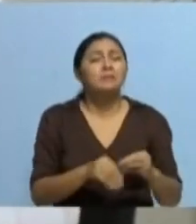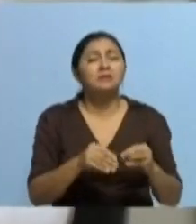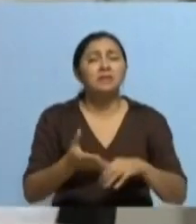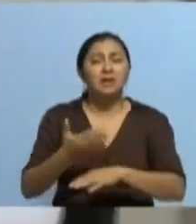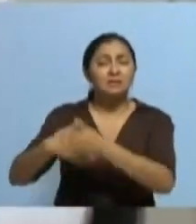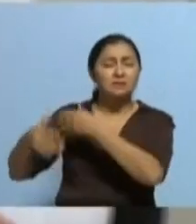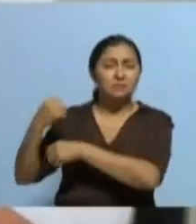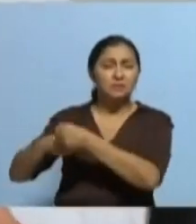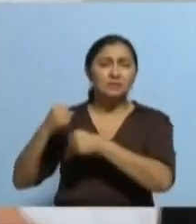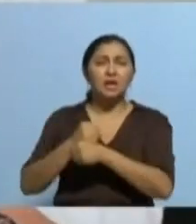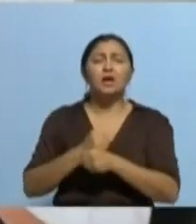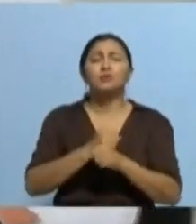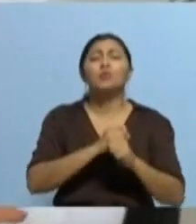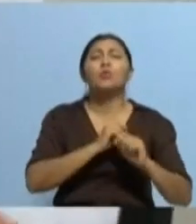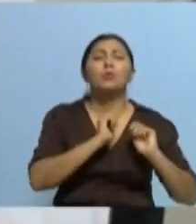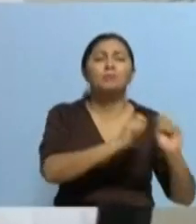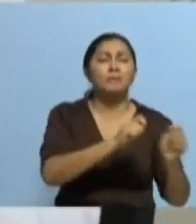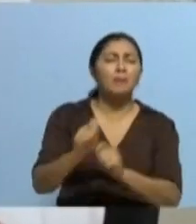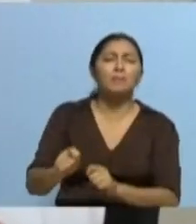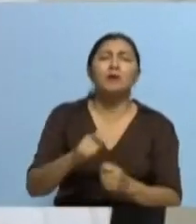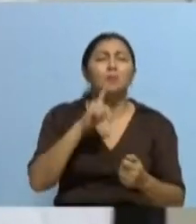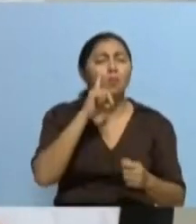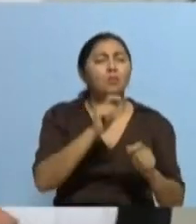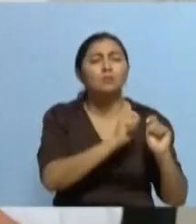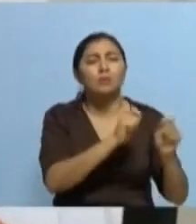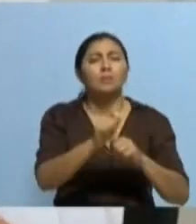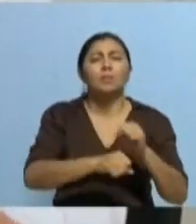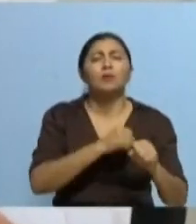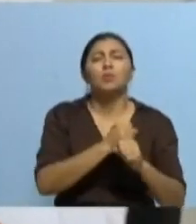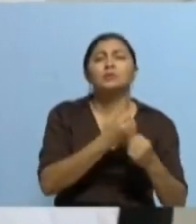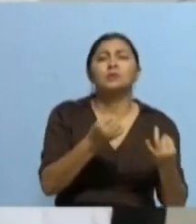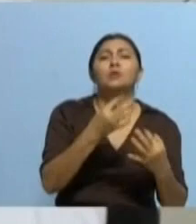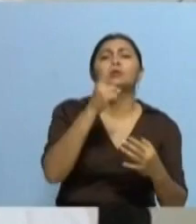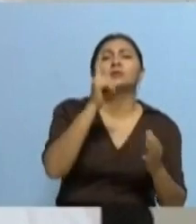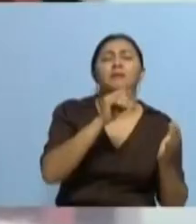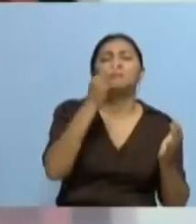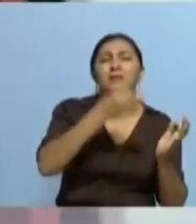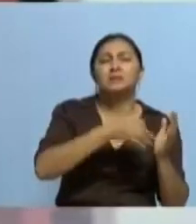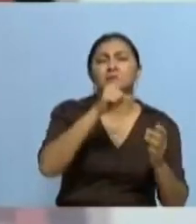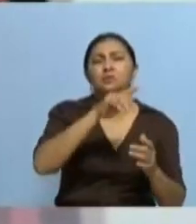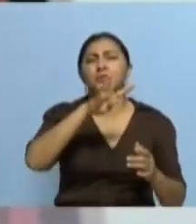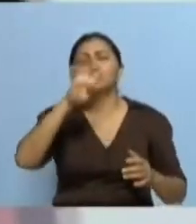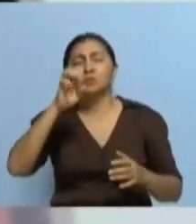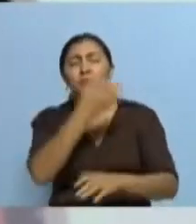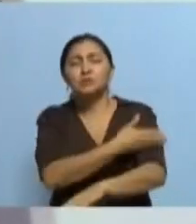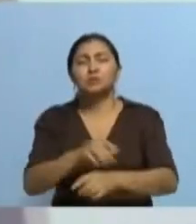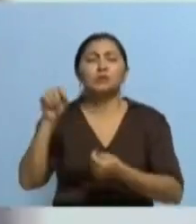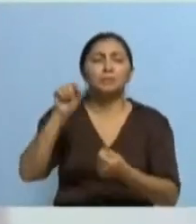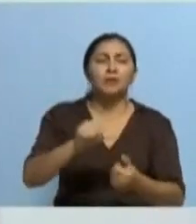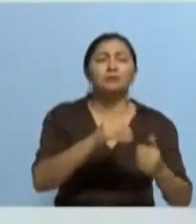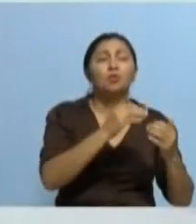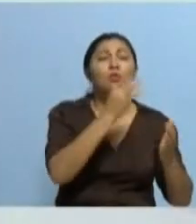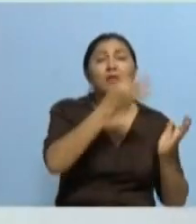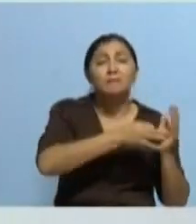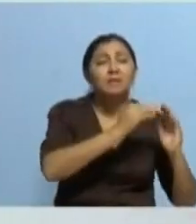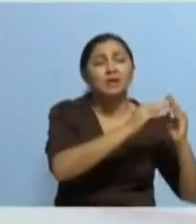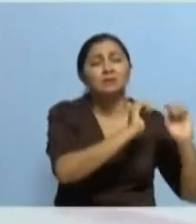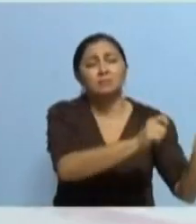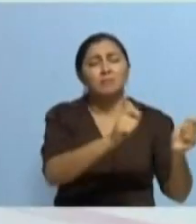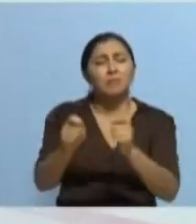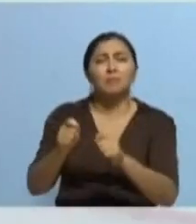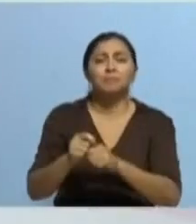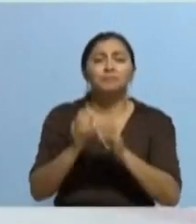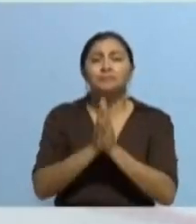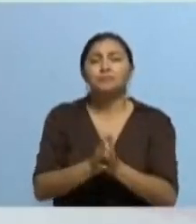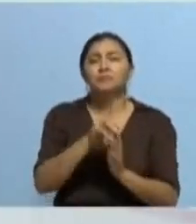junio 133 viviendas que equivalen a 3.149 millones de pesos. En diciembre fueron 186